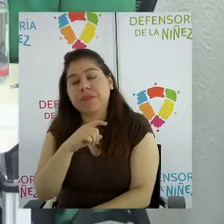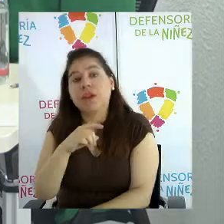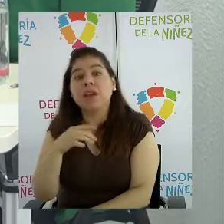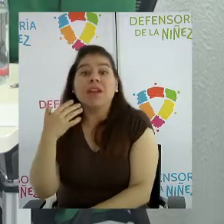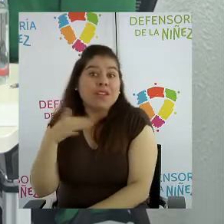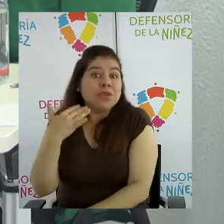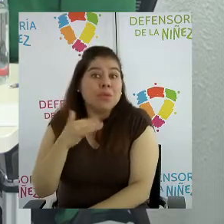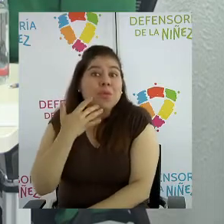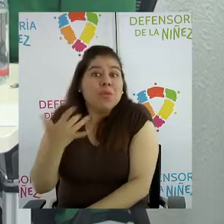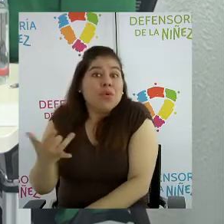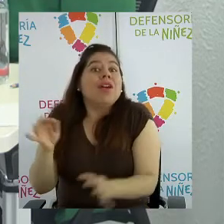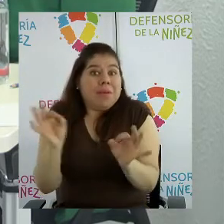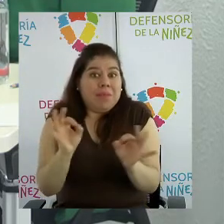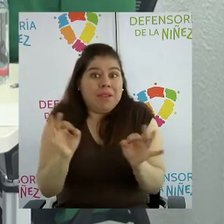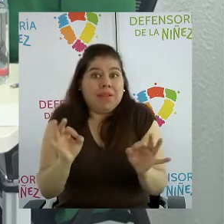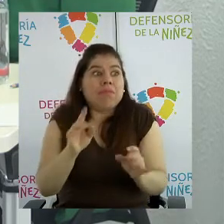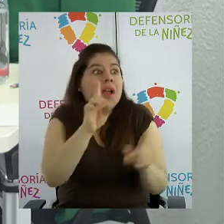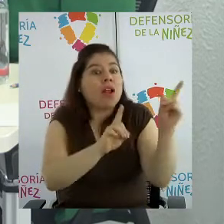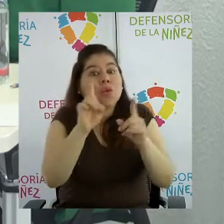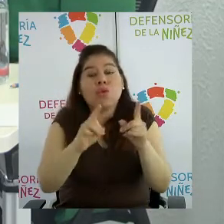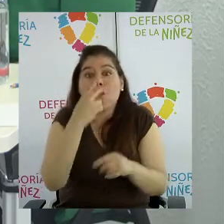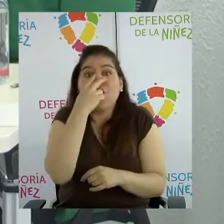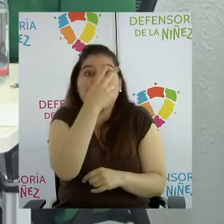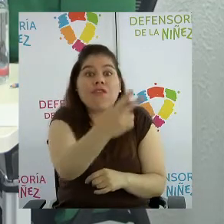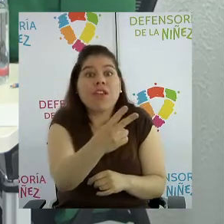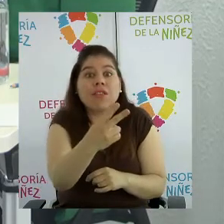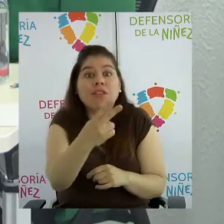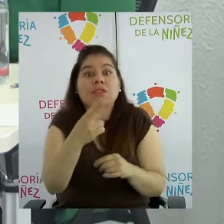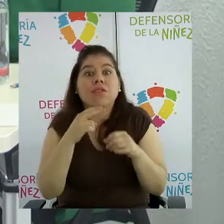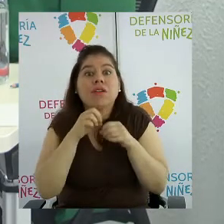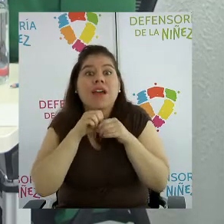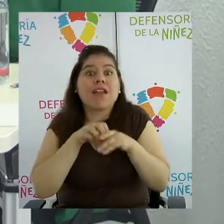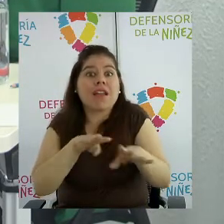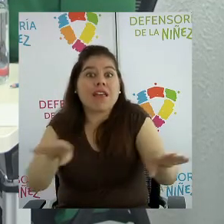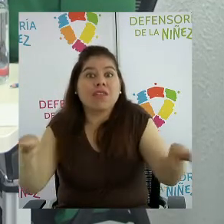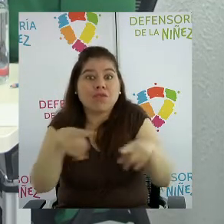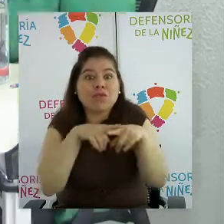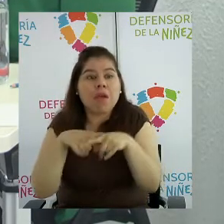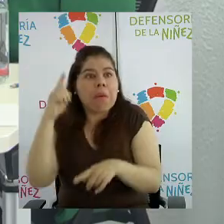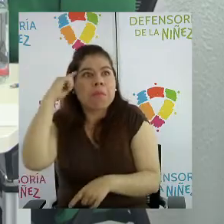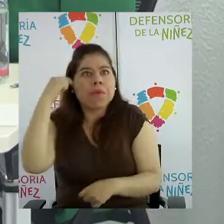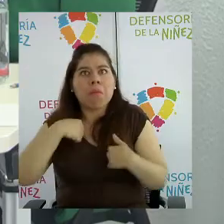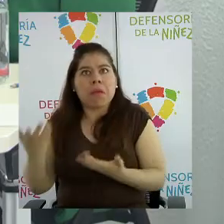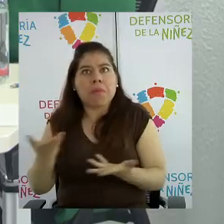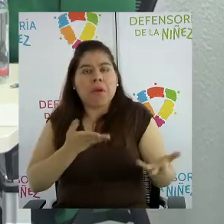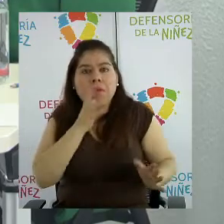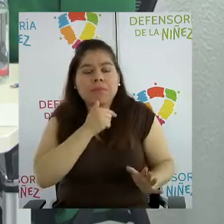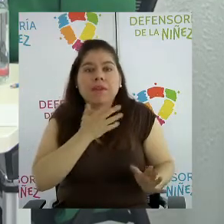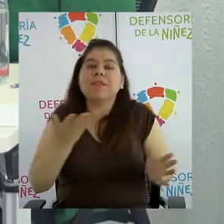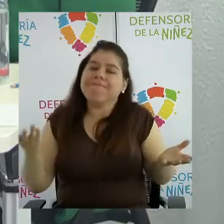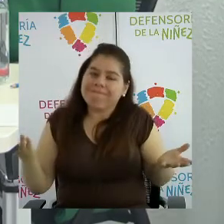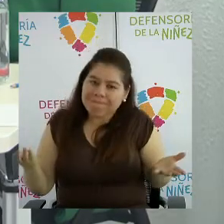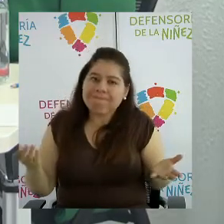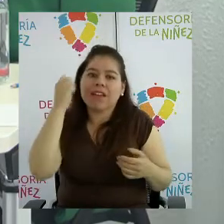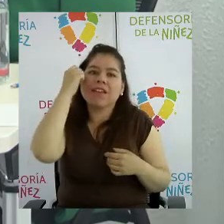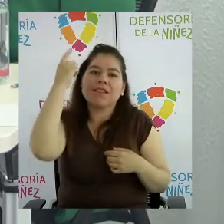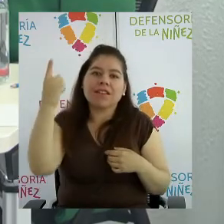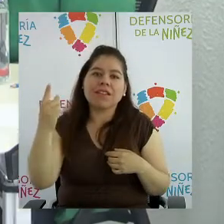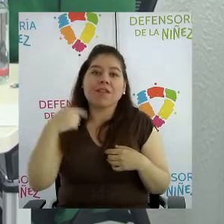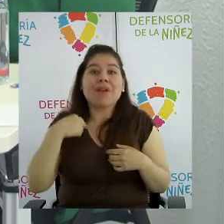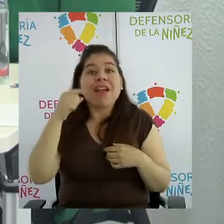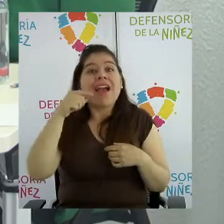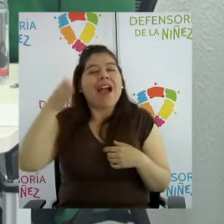porque probablemente hay mucha gente que está viendo esto por redes sociales y que piensa que no fue invitado, y lo cierto es que las invitaciones se habían hecho para